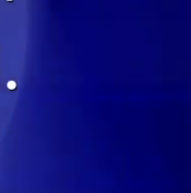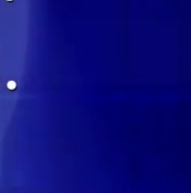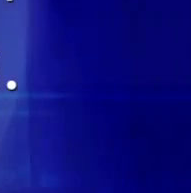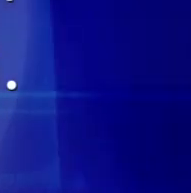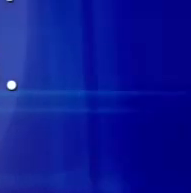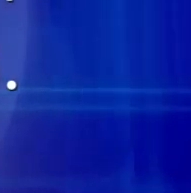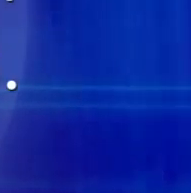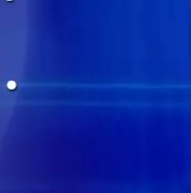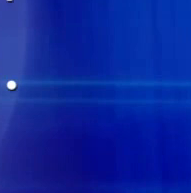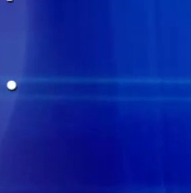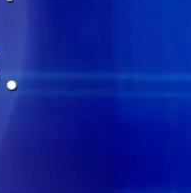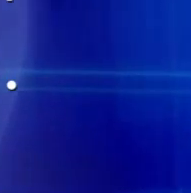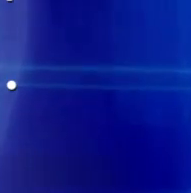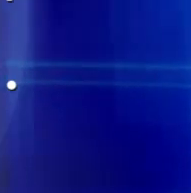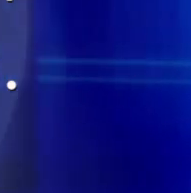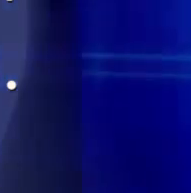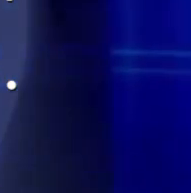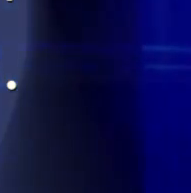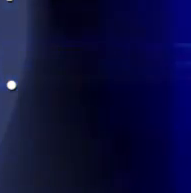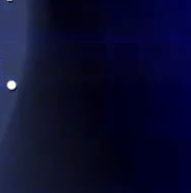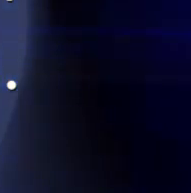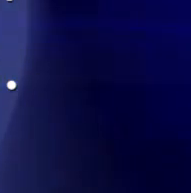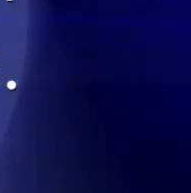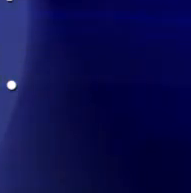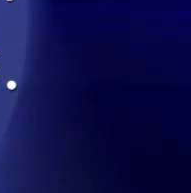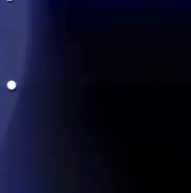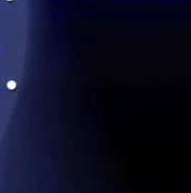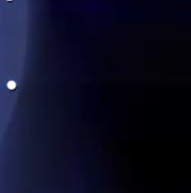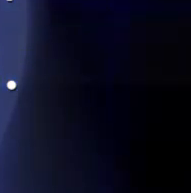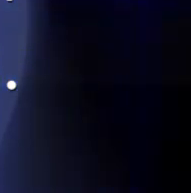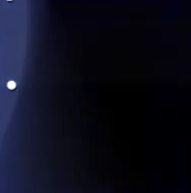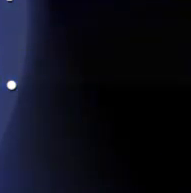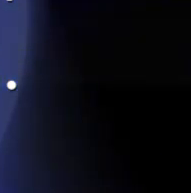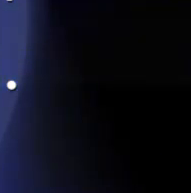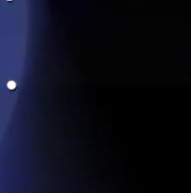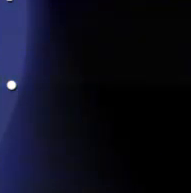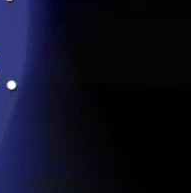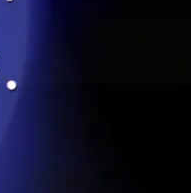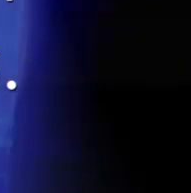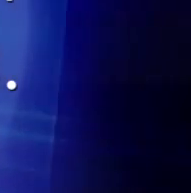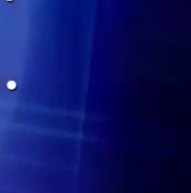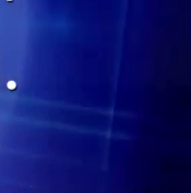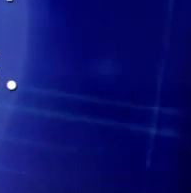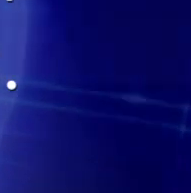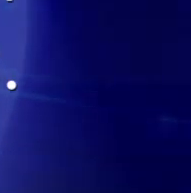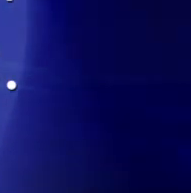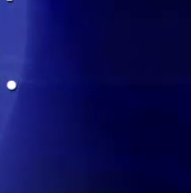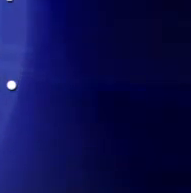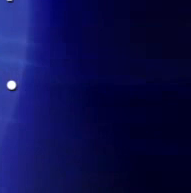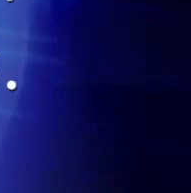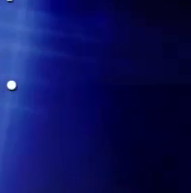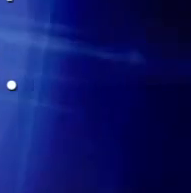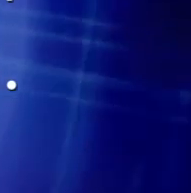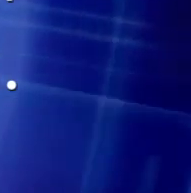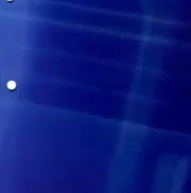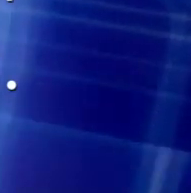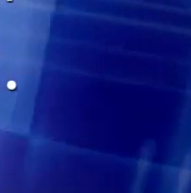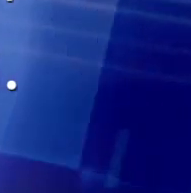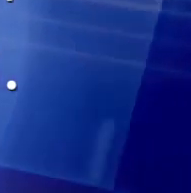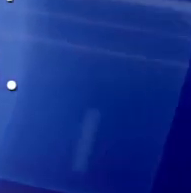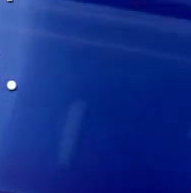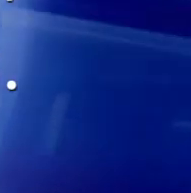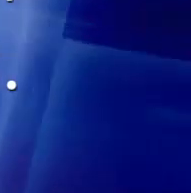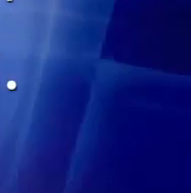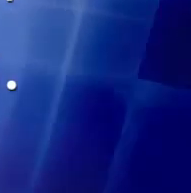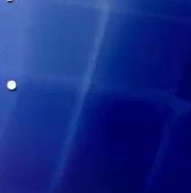la gente dice: no, entonces todos los hijos son guiados. No, no es así, porque hay hijos tecnones, hay hijos bebés, y esos